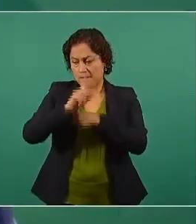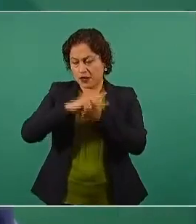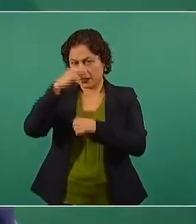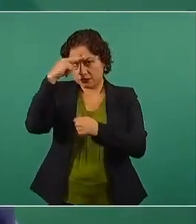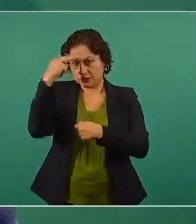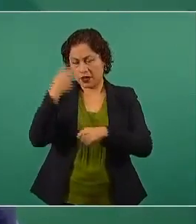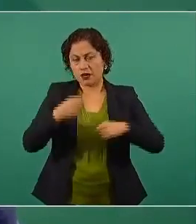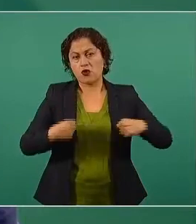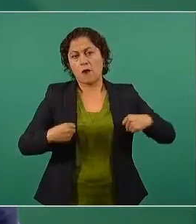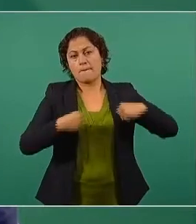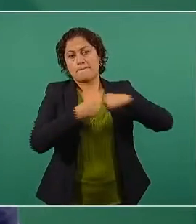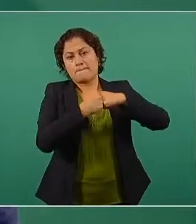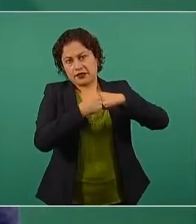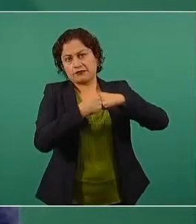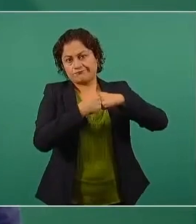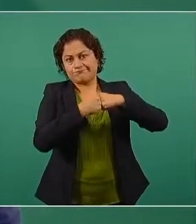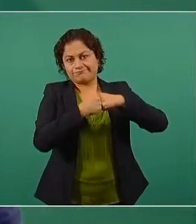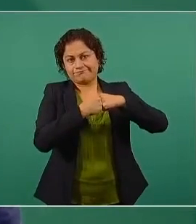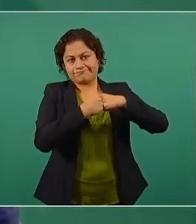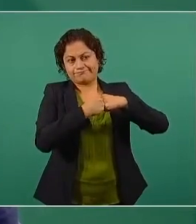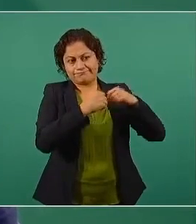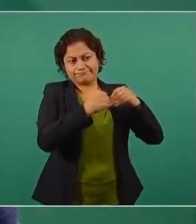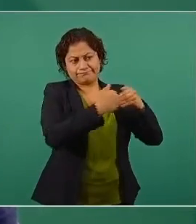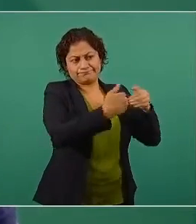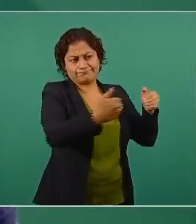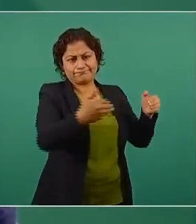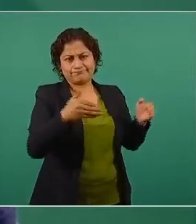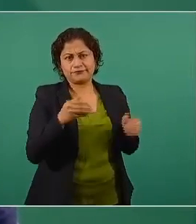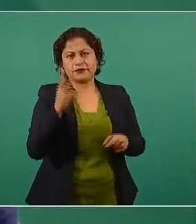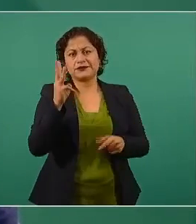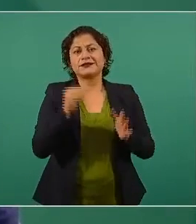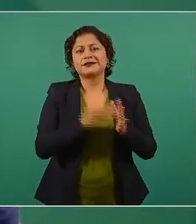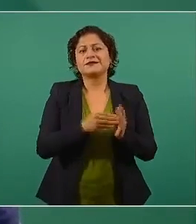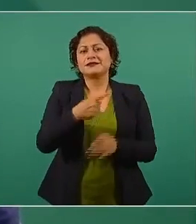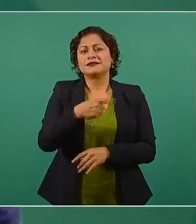frontera de 3.180 kilómetros.